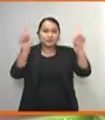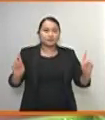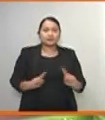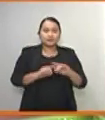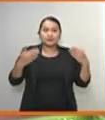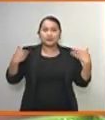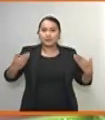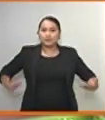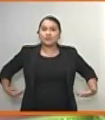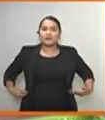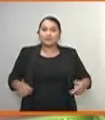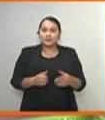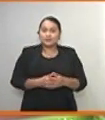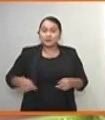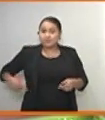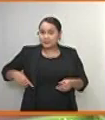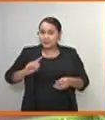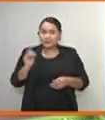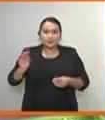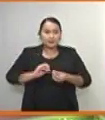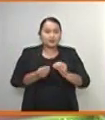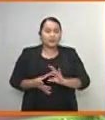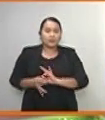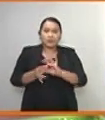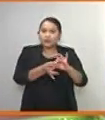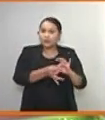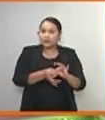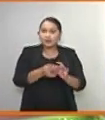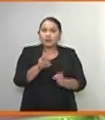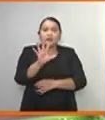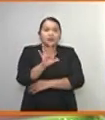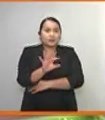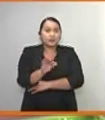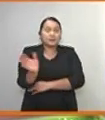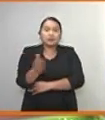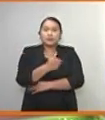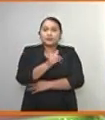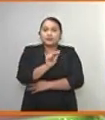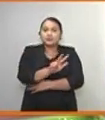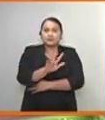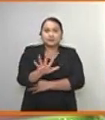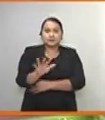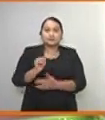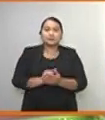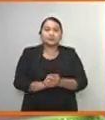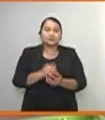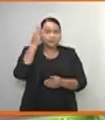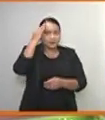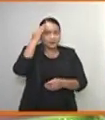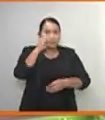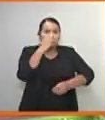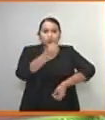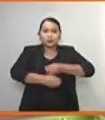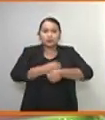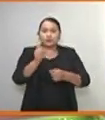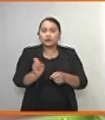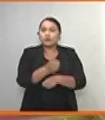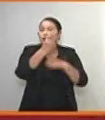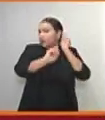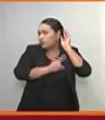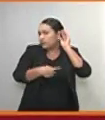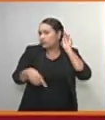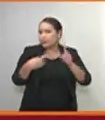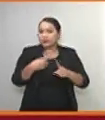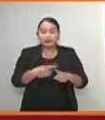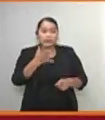lo podemos ubicar en la cadera derecha. Y los números que lo relacionan son el 19 y el 35. Conoceremos la esfera ganadora de Multi X,